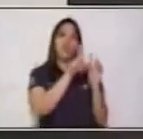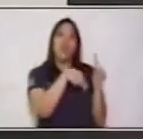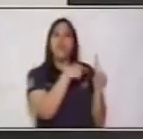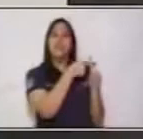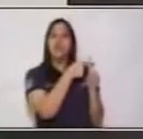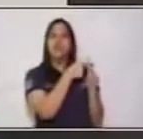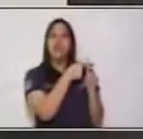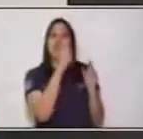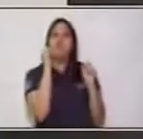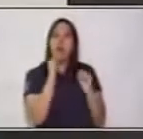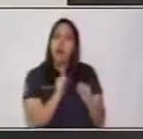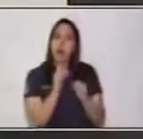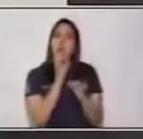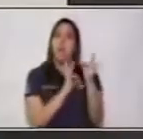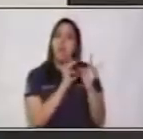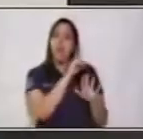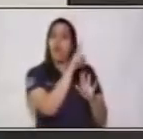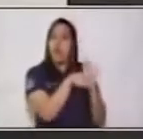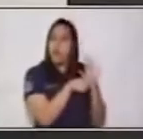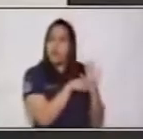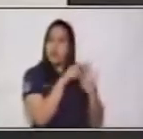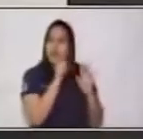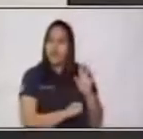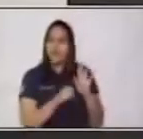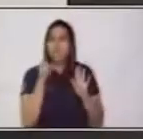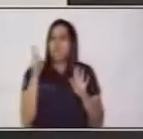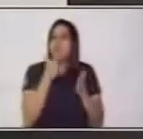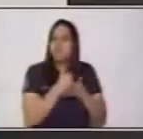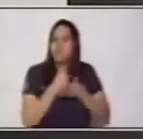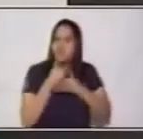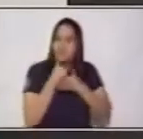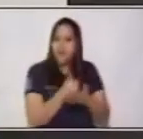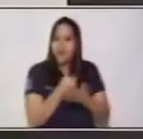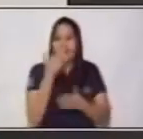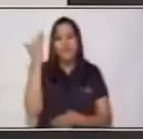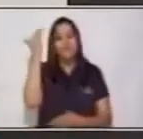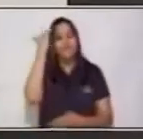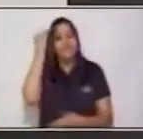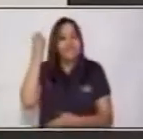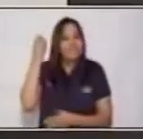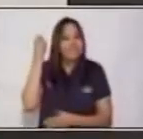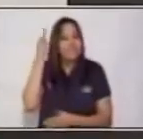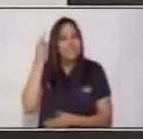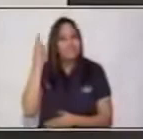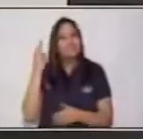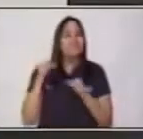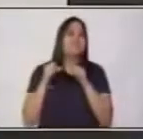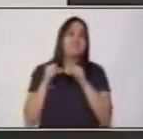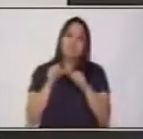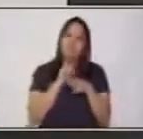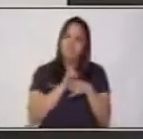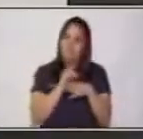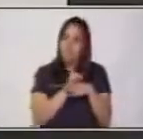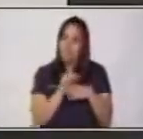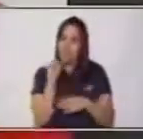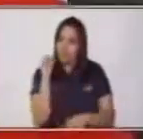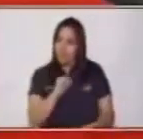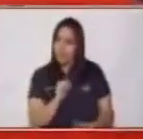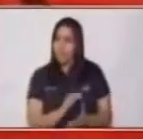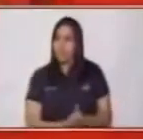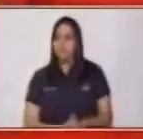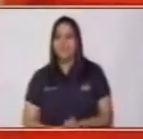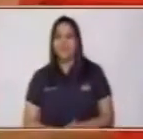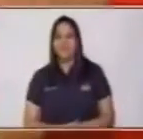cubos perfectos. Esto te ayudará a familiarizarte con el tema y a seguir practicando.